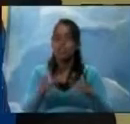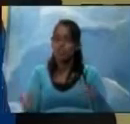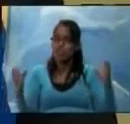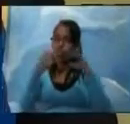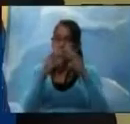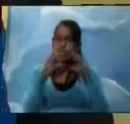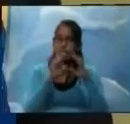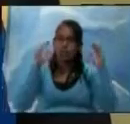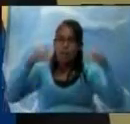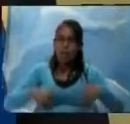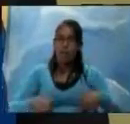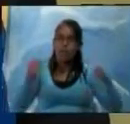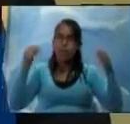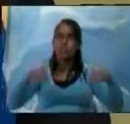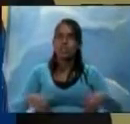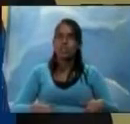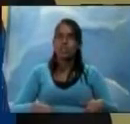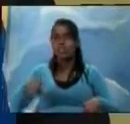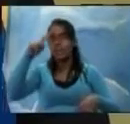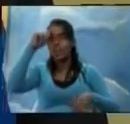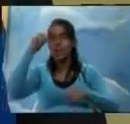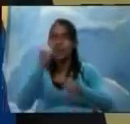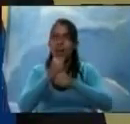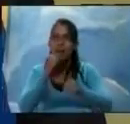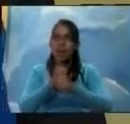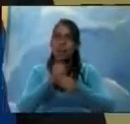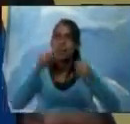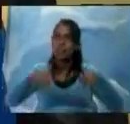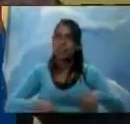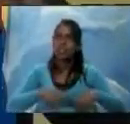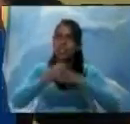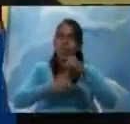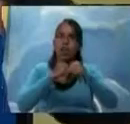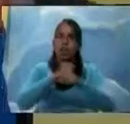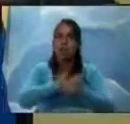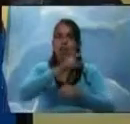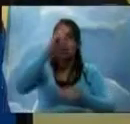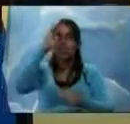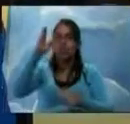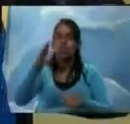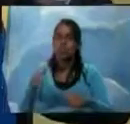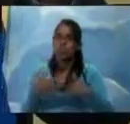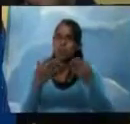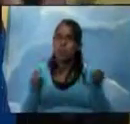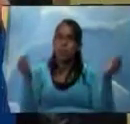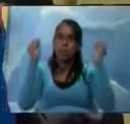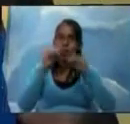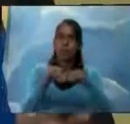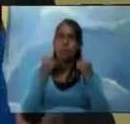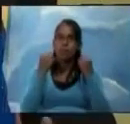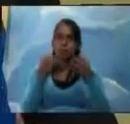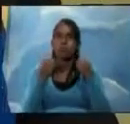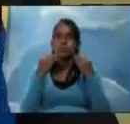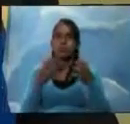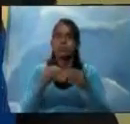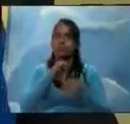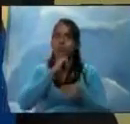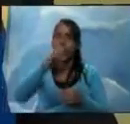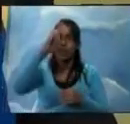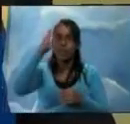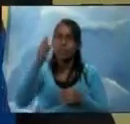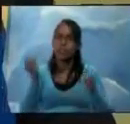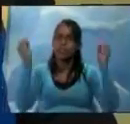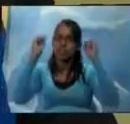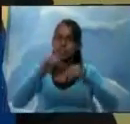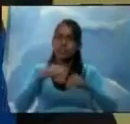congregación, esfuérzate en trabajar, esfuérzate en la obra del Señor, y es el Señor que te va a poner en mucho. Es Dios el que